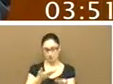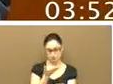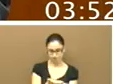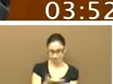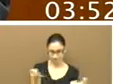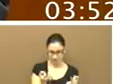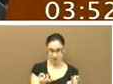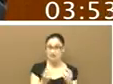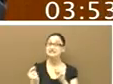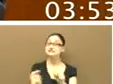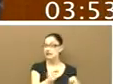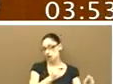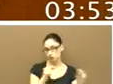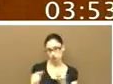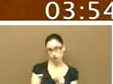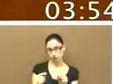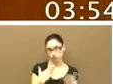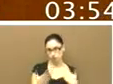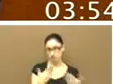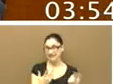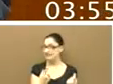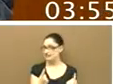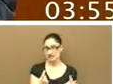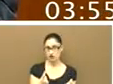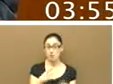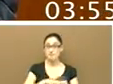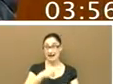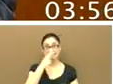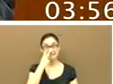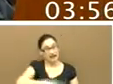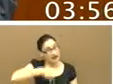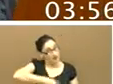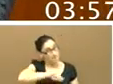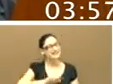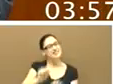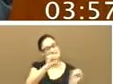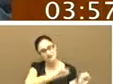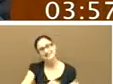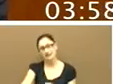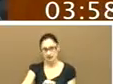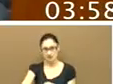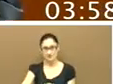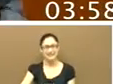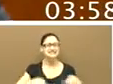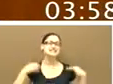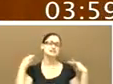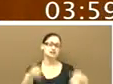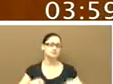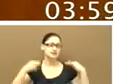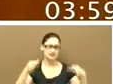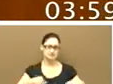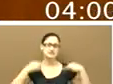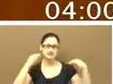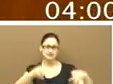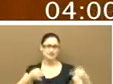diálogo y negociación necesarios para defender los intereses generales de España, defendiéndolo